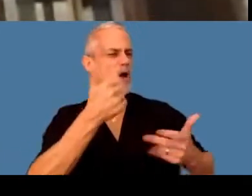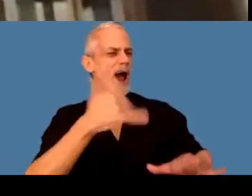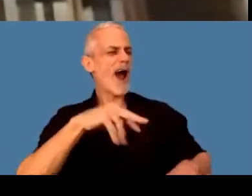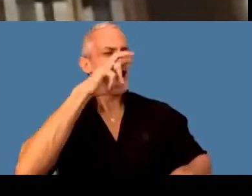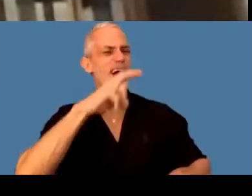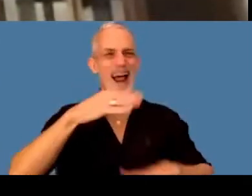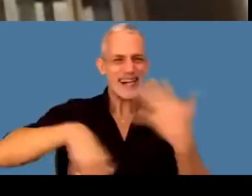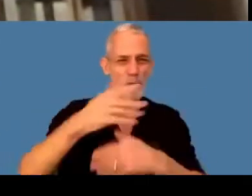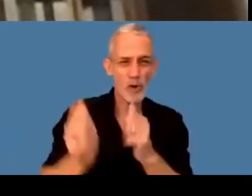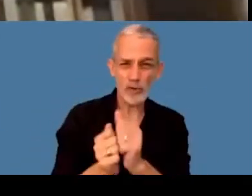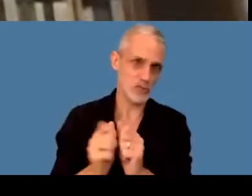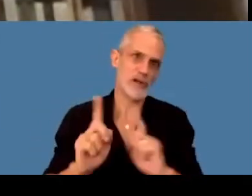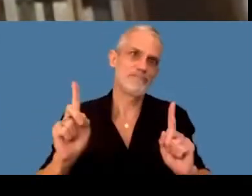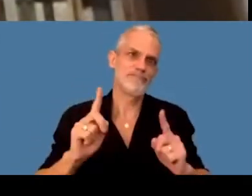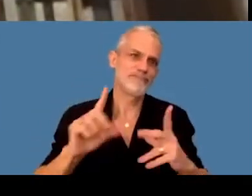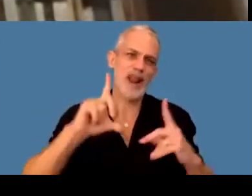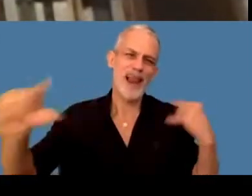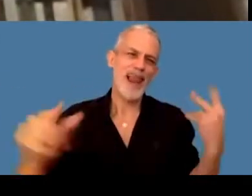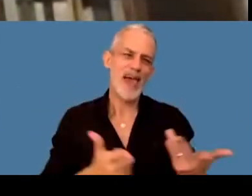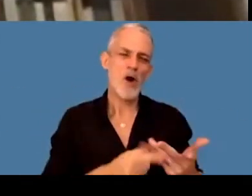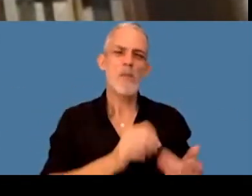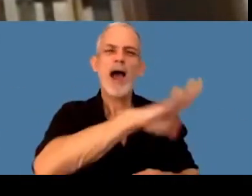de cruel, así de triste,